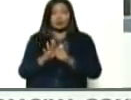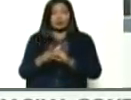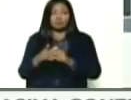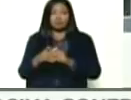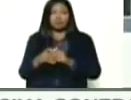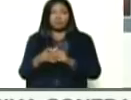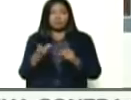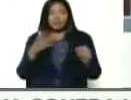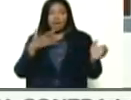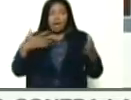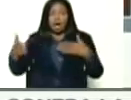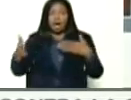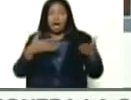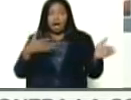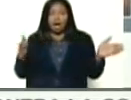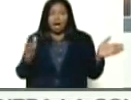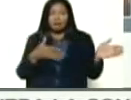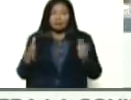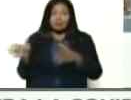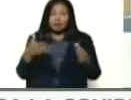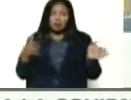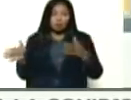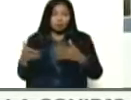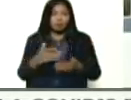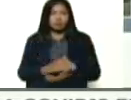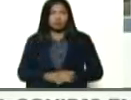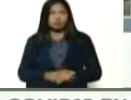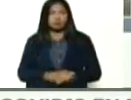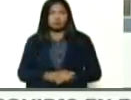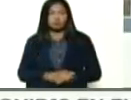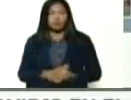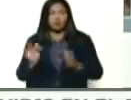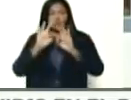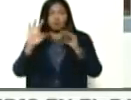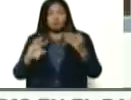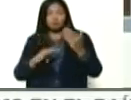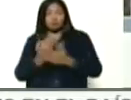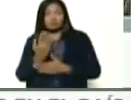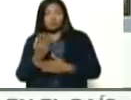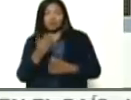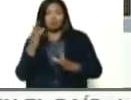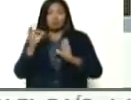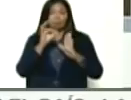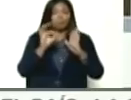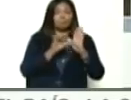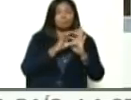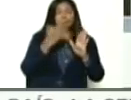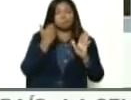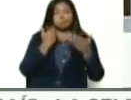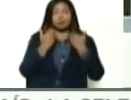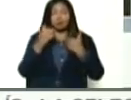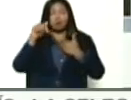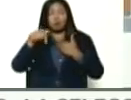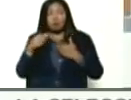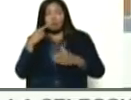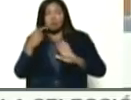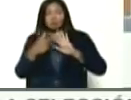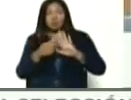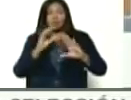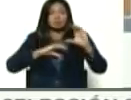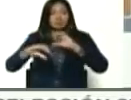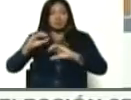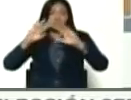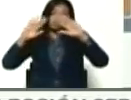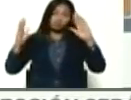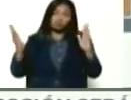aerosol verdad en la forma fundamental de transmisión hoy por hoy demostrada por científicos